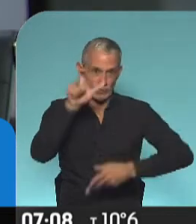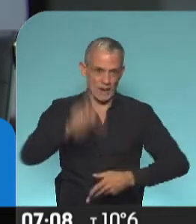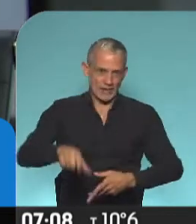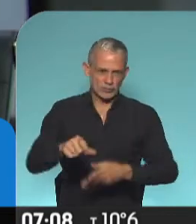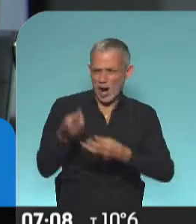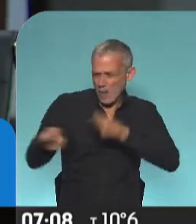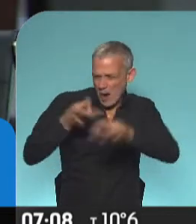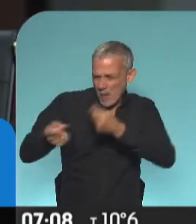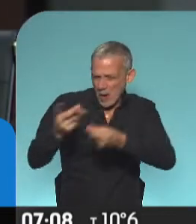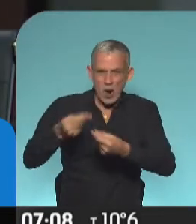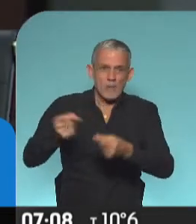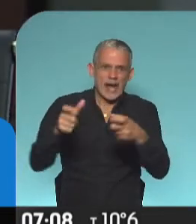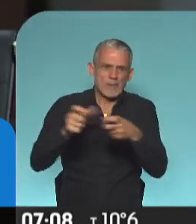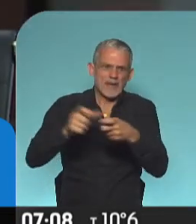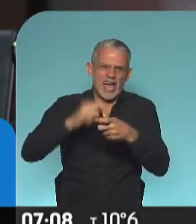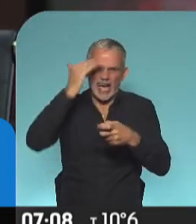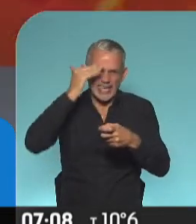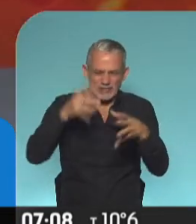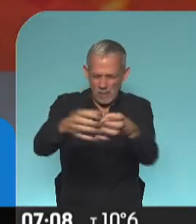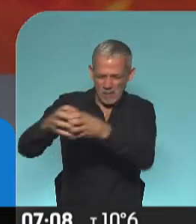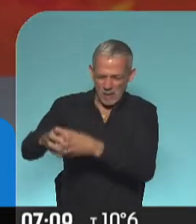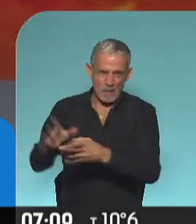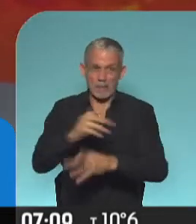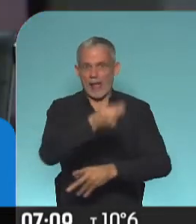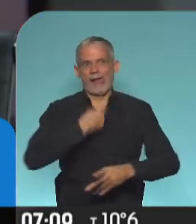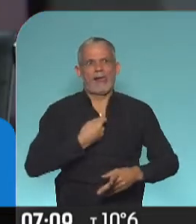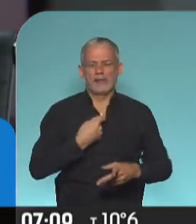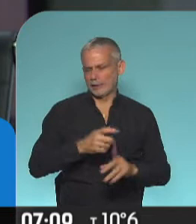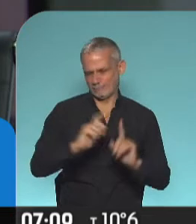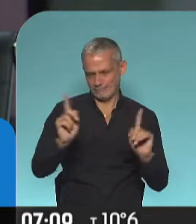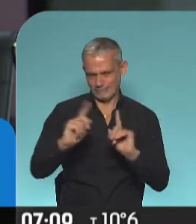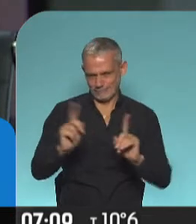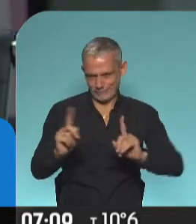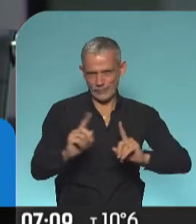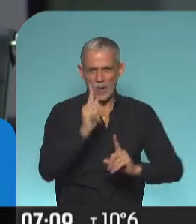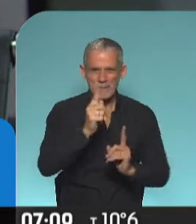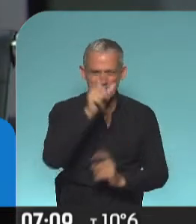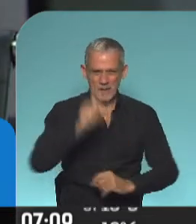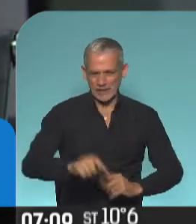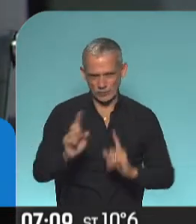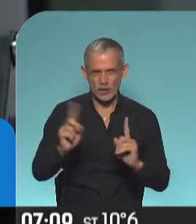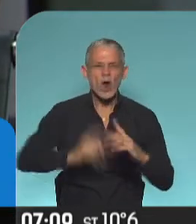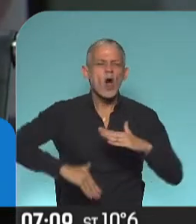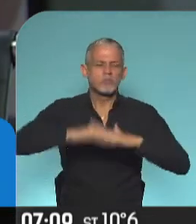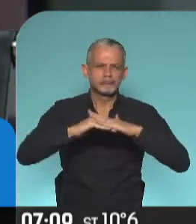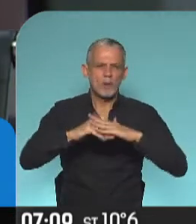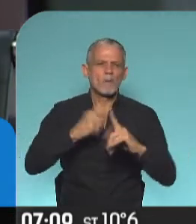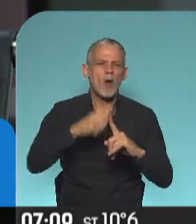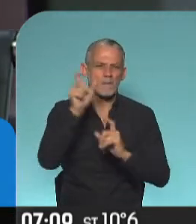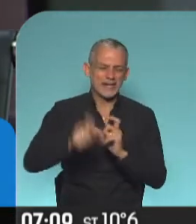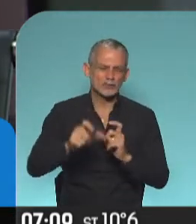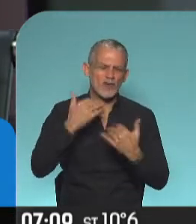saca 15 paquetes, claro, bueno, que no le devuelvan un montón de plata a la misma persona. Por eso va a haber un tope que